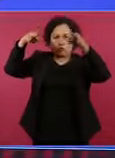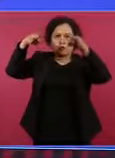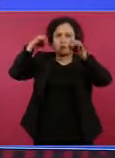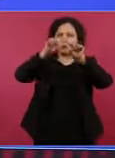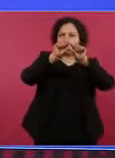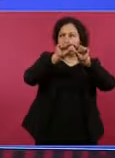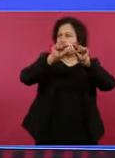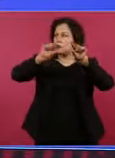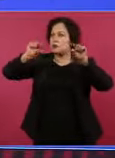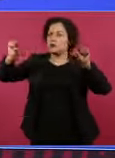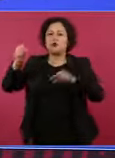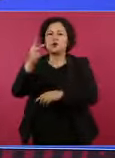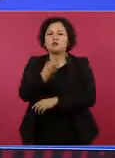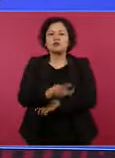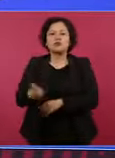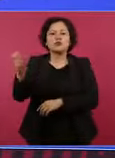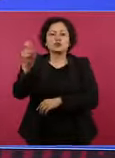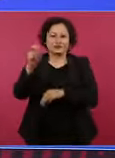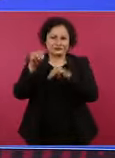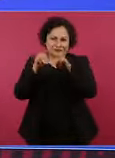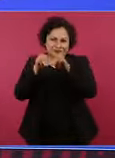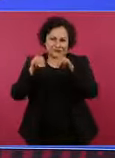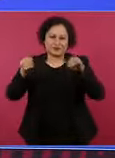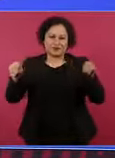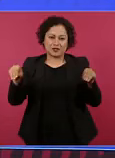200 metros. Es decir,